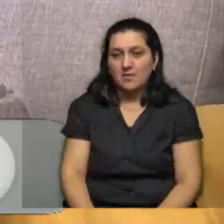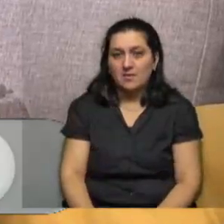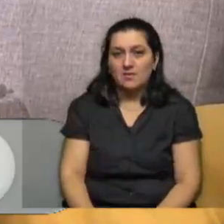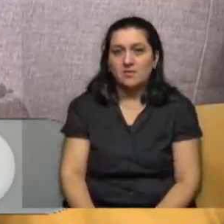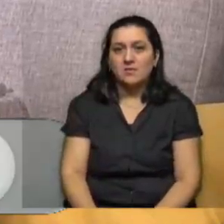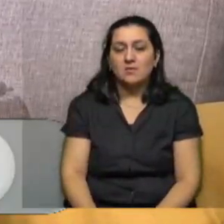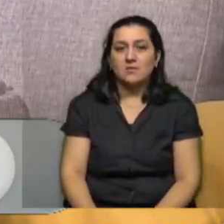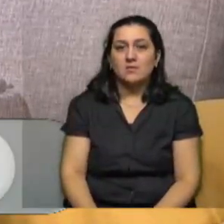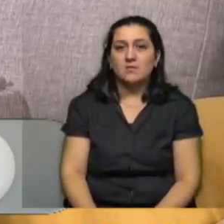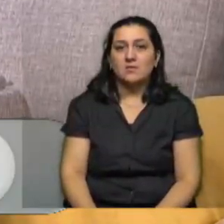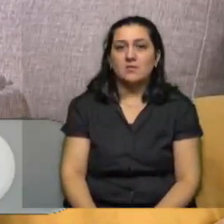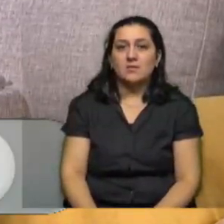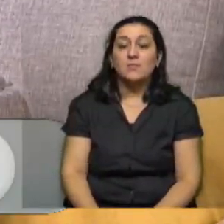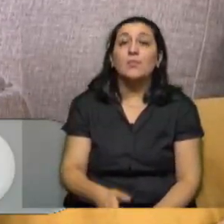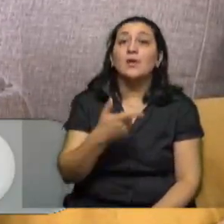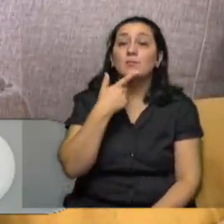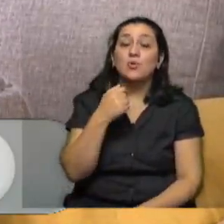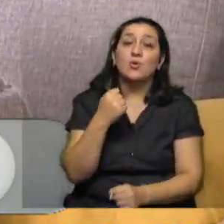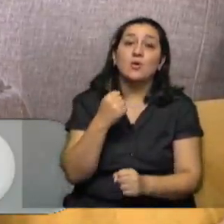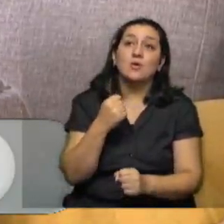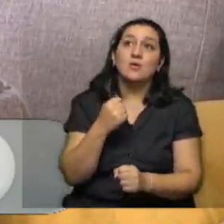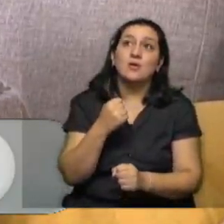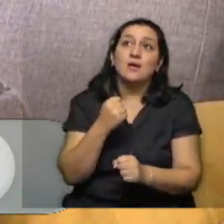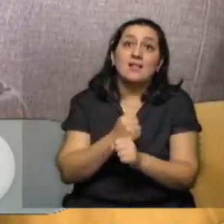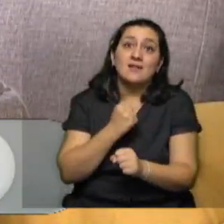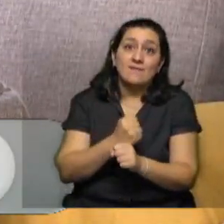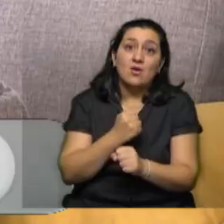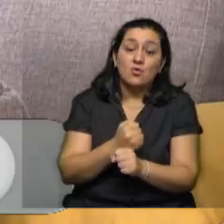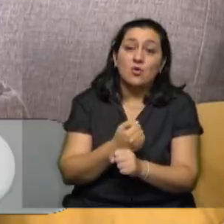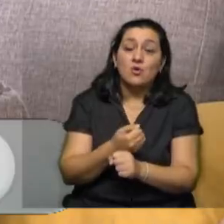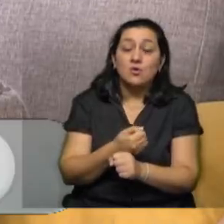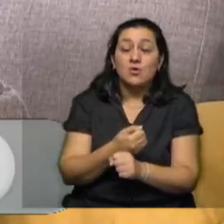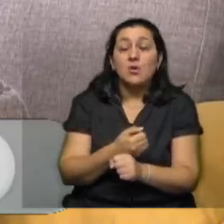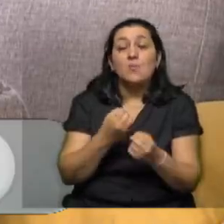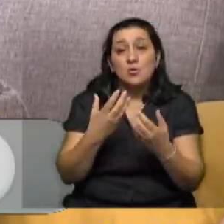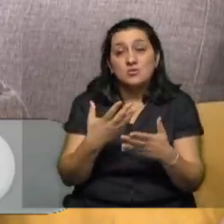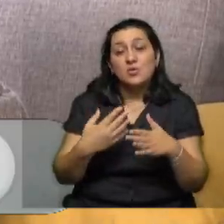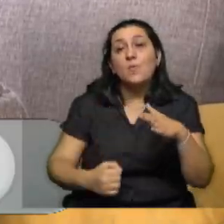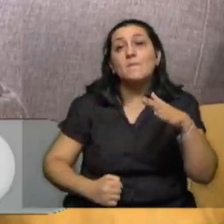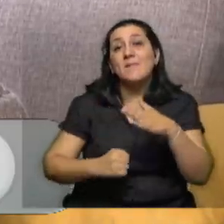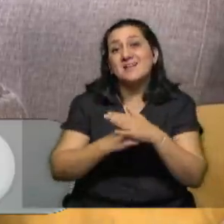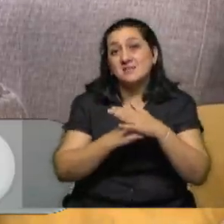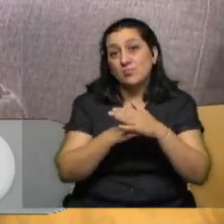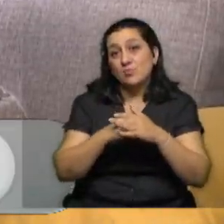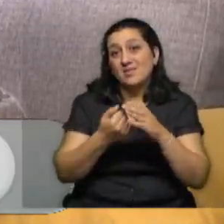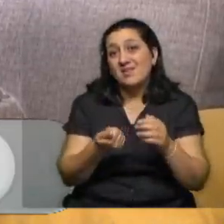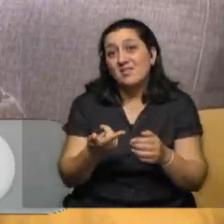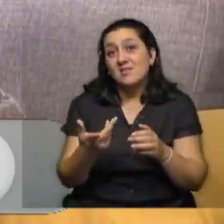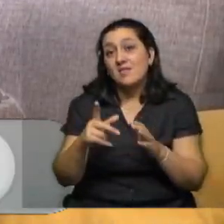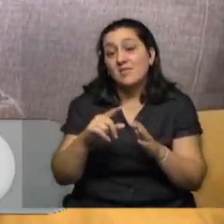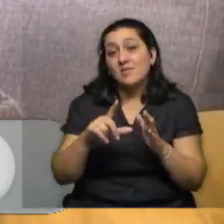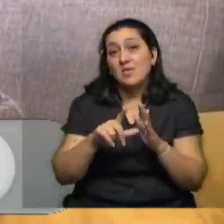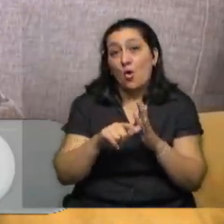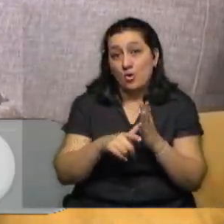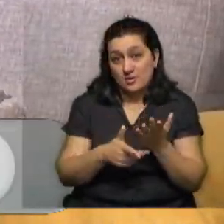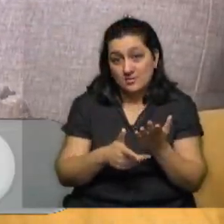ámbitos laborales, donde las normativas marcan determinada cantidad de horas por día, etcétera, etcétera, y todo lo demás, cuando uno está sometido a